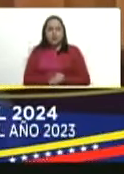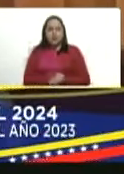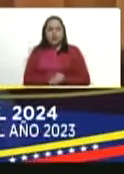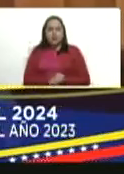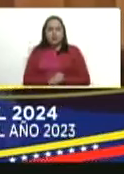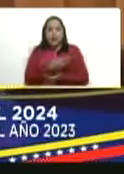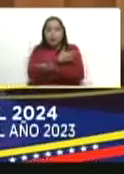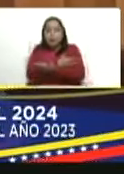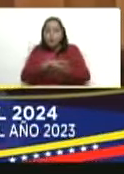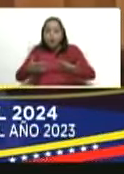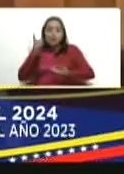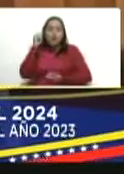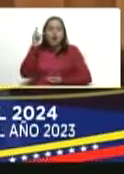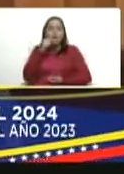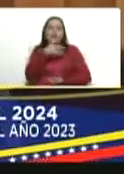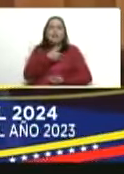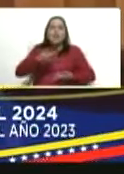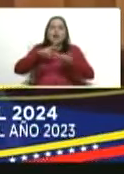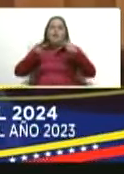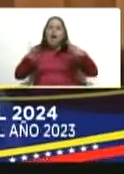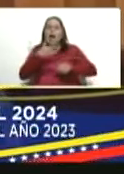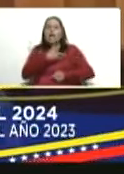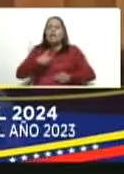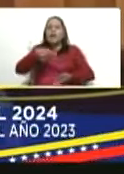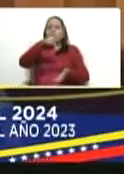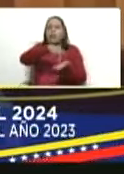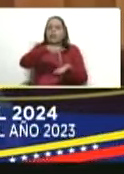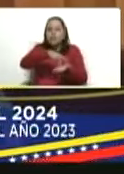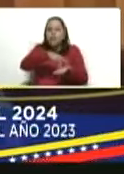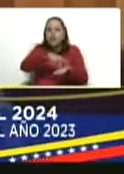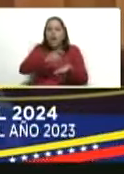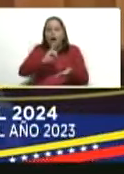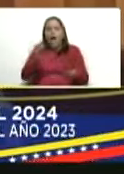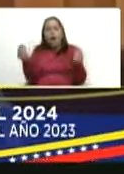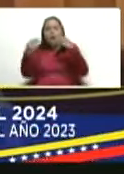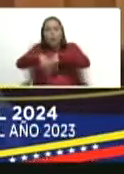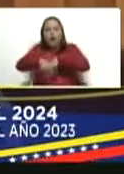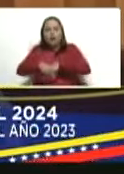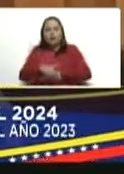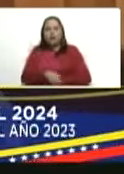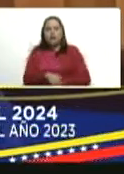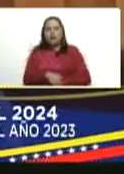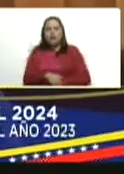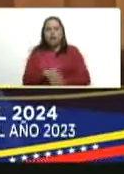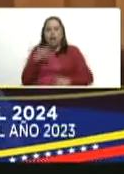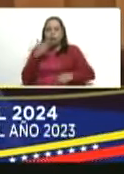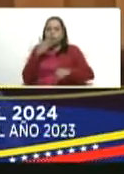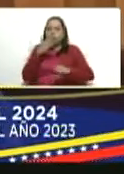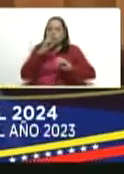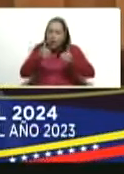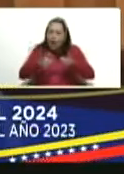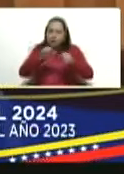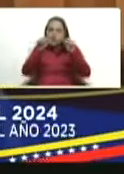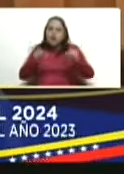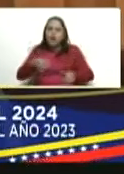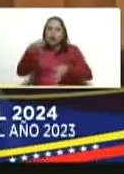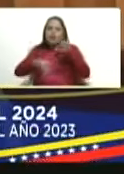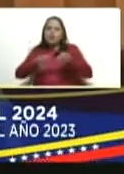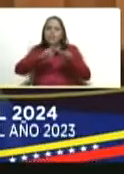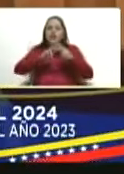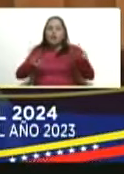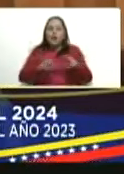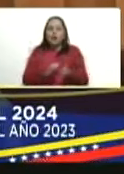que lo que quieren es paz, quieren participar y están de acuerdo en ir a un sistema de justicia, de paz